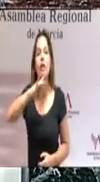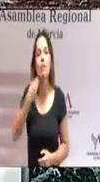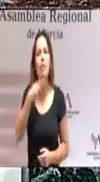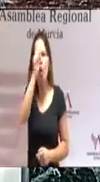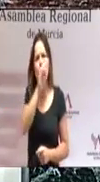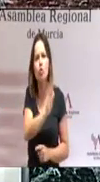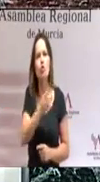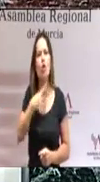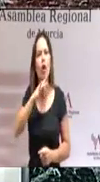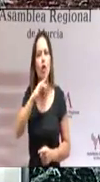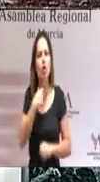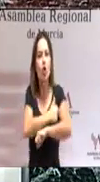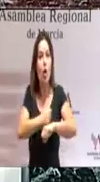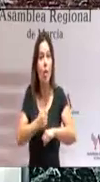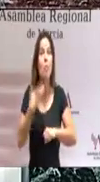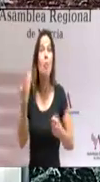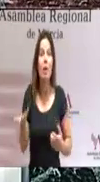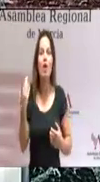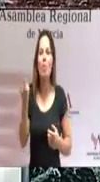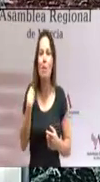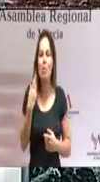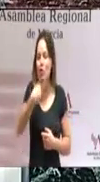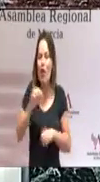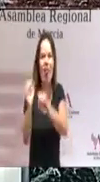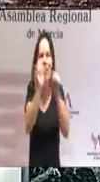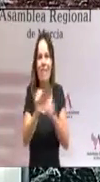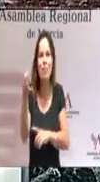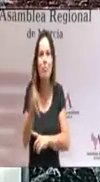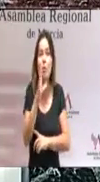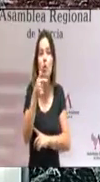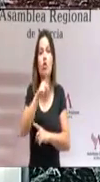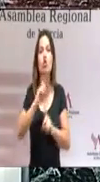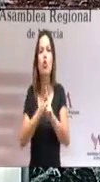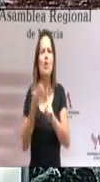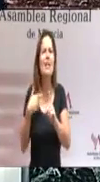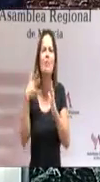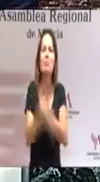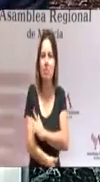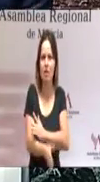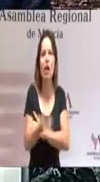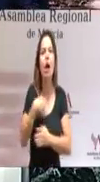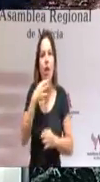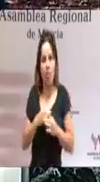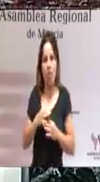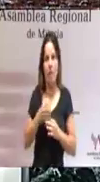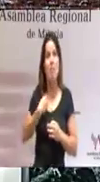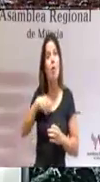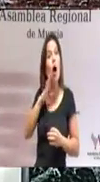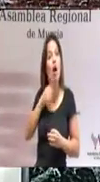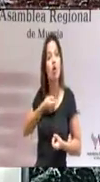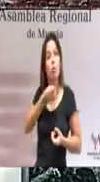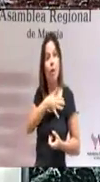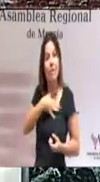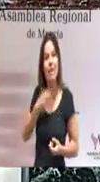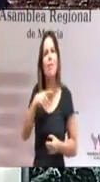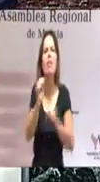posición de Ciudadanos. Pero es lo que tenemos que defender, porque serán soluciones definitivas. Créame, eso es lo que quise decir y lo que voy